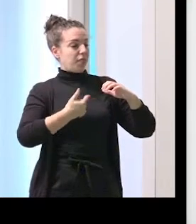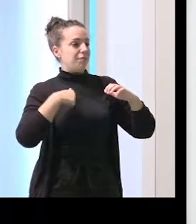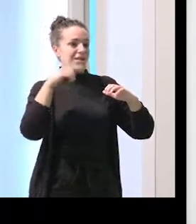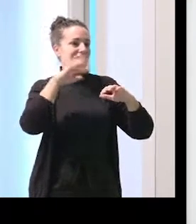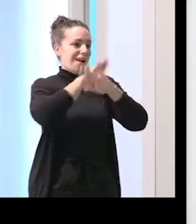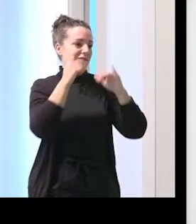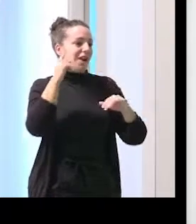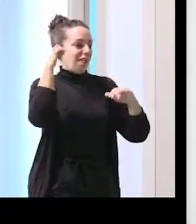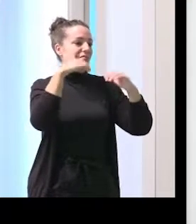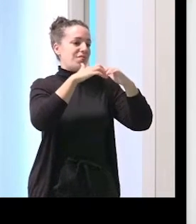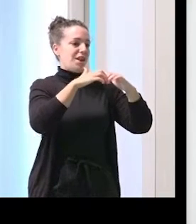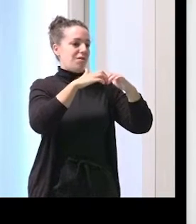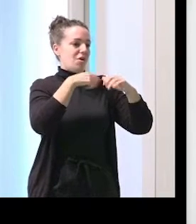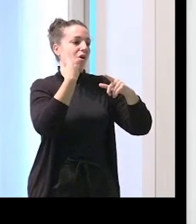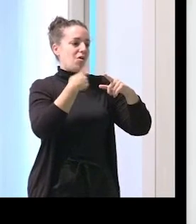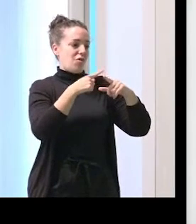cosas.